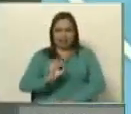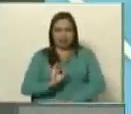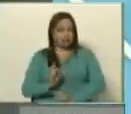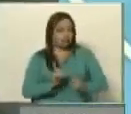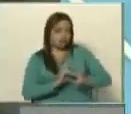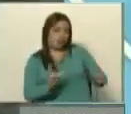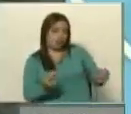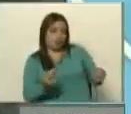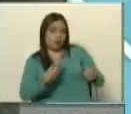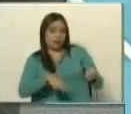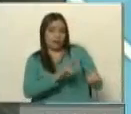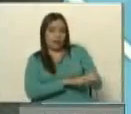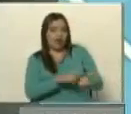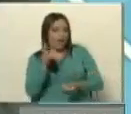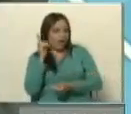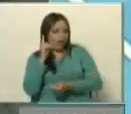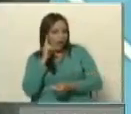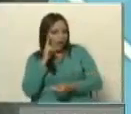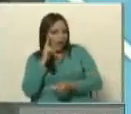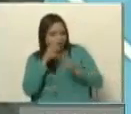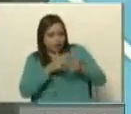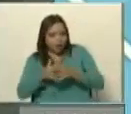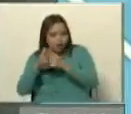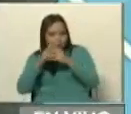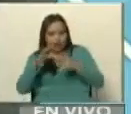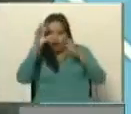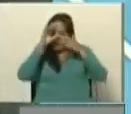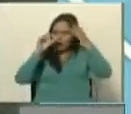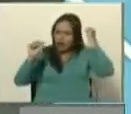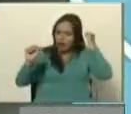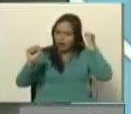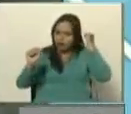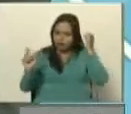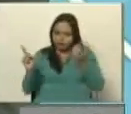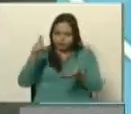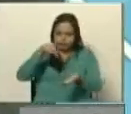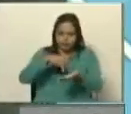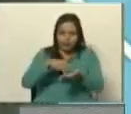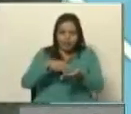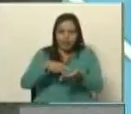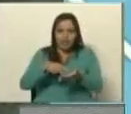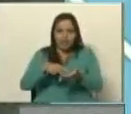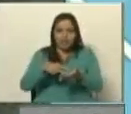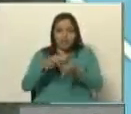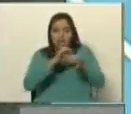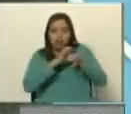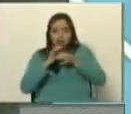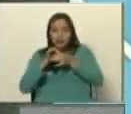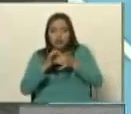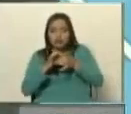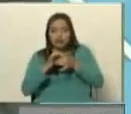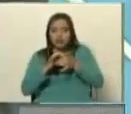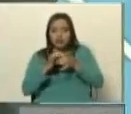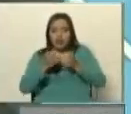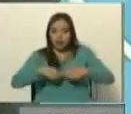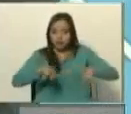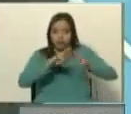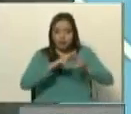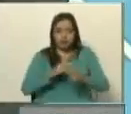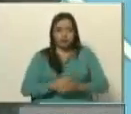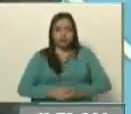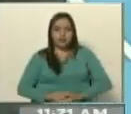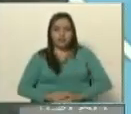es después escuchar a Estados Unidos, al embajador, a la embajadora de Estados Unidos en la Naciones Unidas, en otros espacios oficiales, decir que estamos